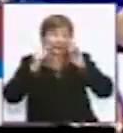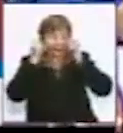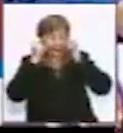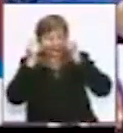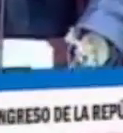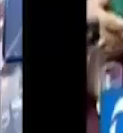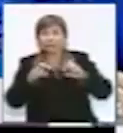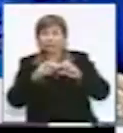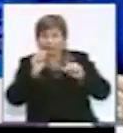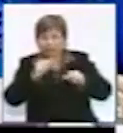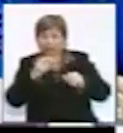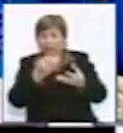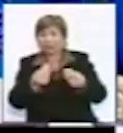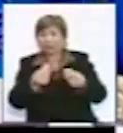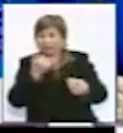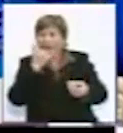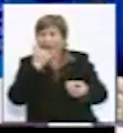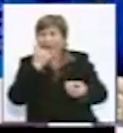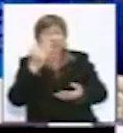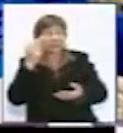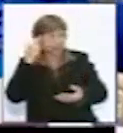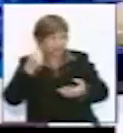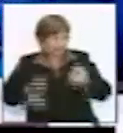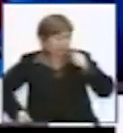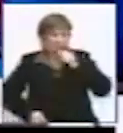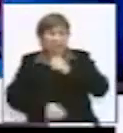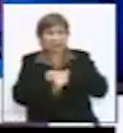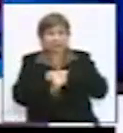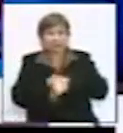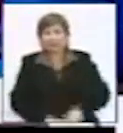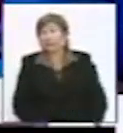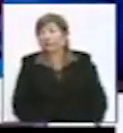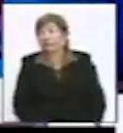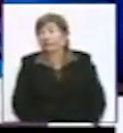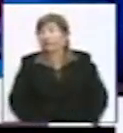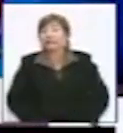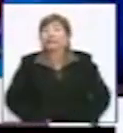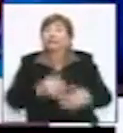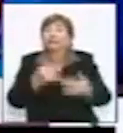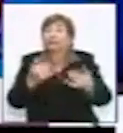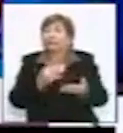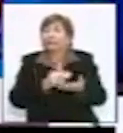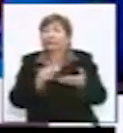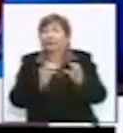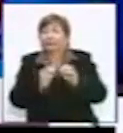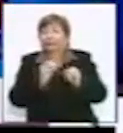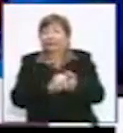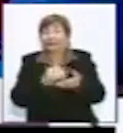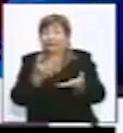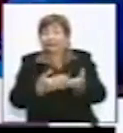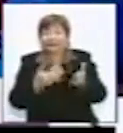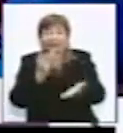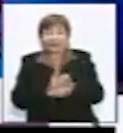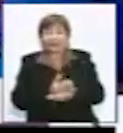del país. Y entonces hoy día, convalidar esta situación va a marcar en la historia de cada uno.